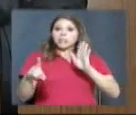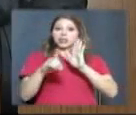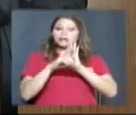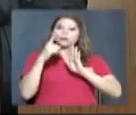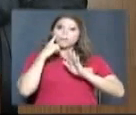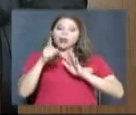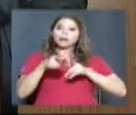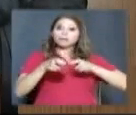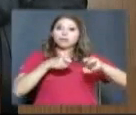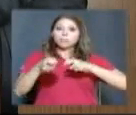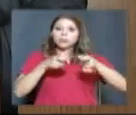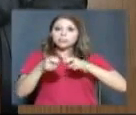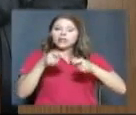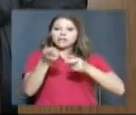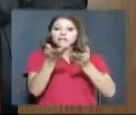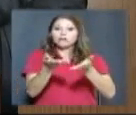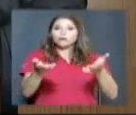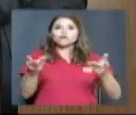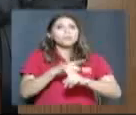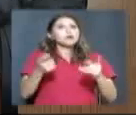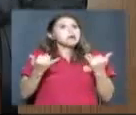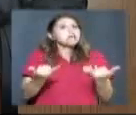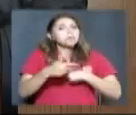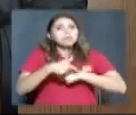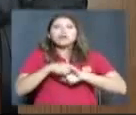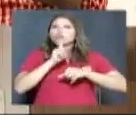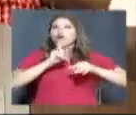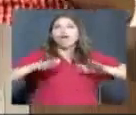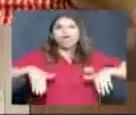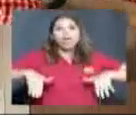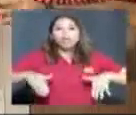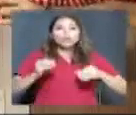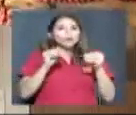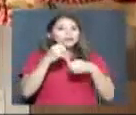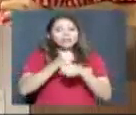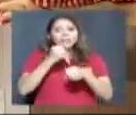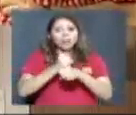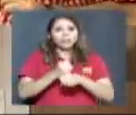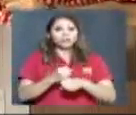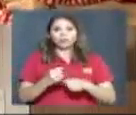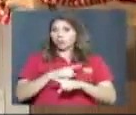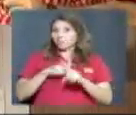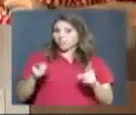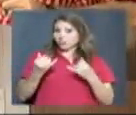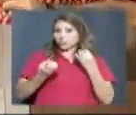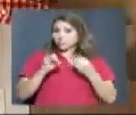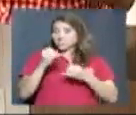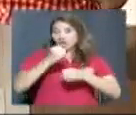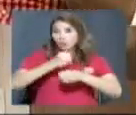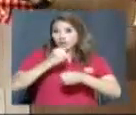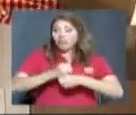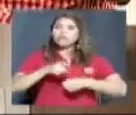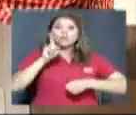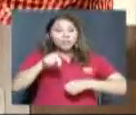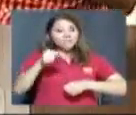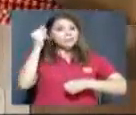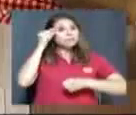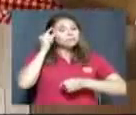las circunstancias. O más que todo lo que no están operando. Los que no, están, los que operando, no están operando, el Estado, ejemplo, tiene que por rescatar. Ejemplo, es un absurdo que haya concesionarios que